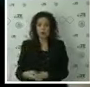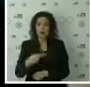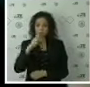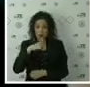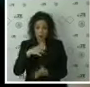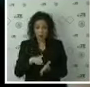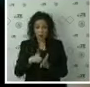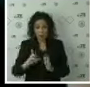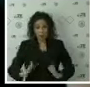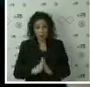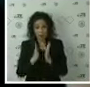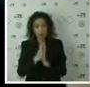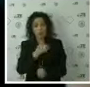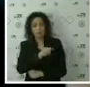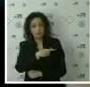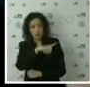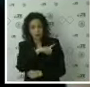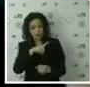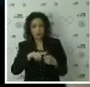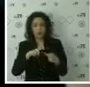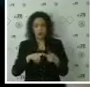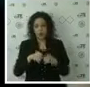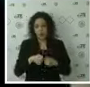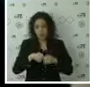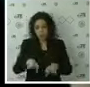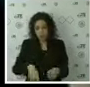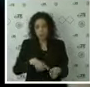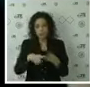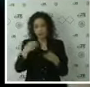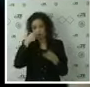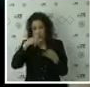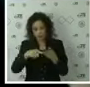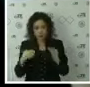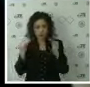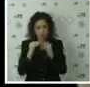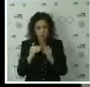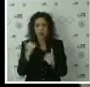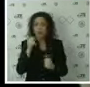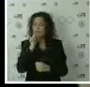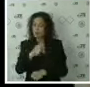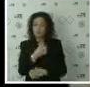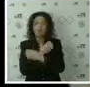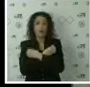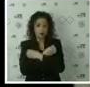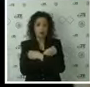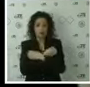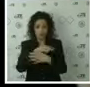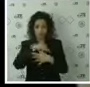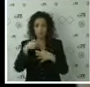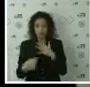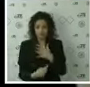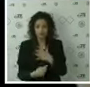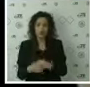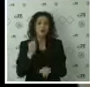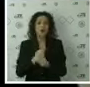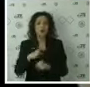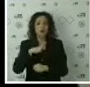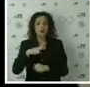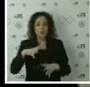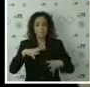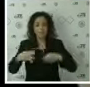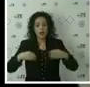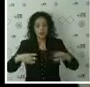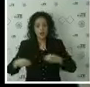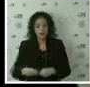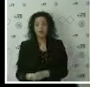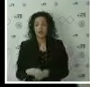participación, a la salud, información, alimentación, vivienda y por supuesto a la educación. A propósito de la pandemia que hoy vivimos, resulta